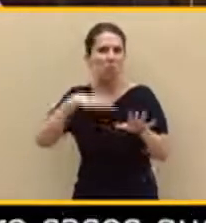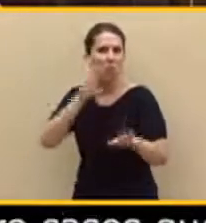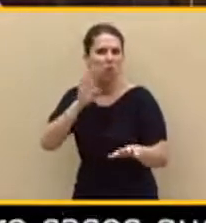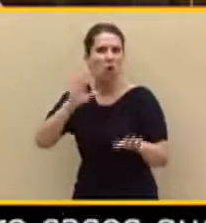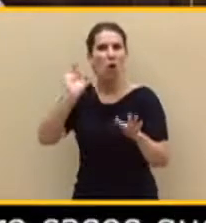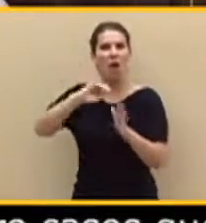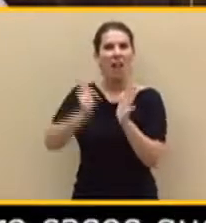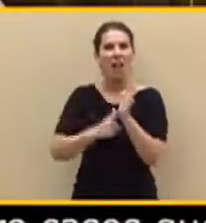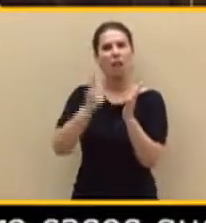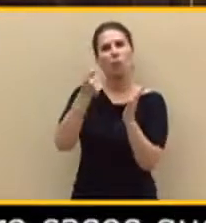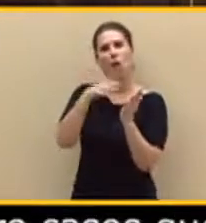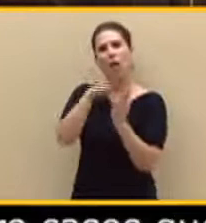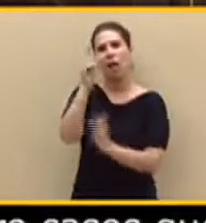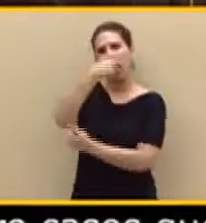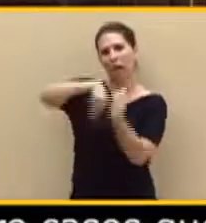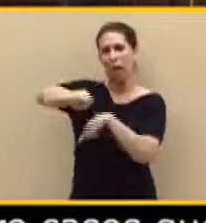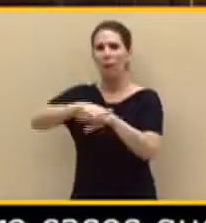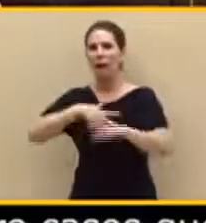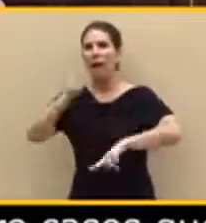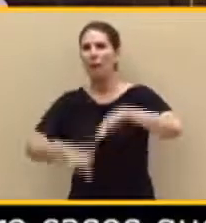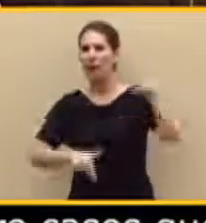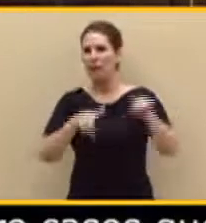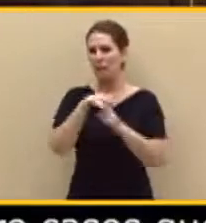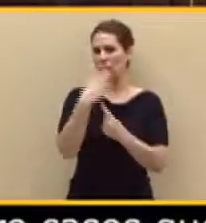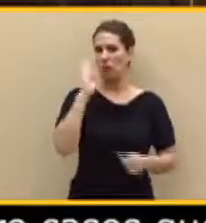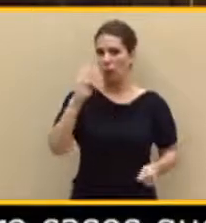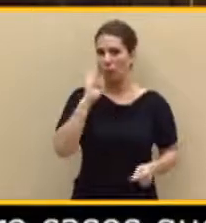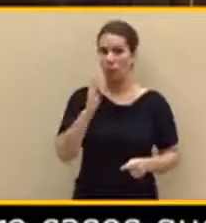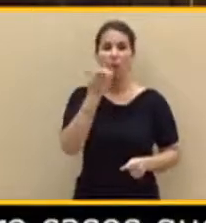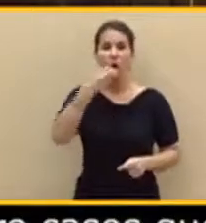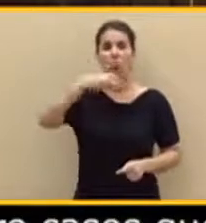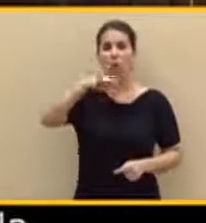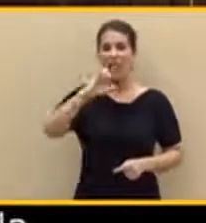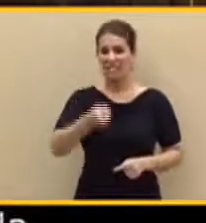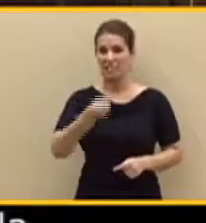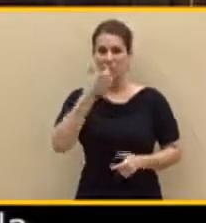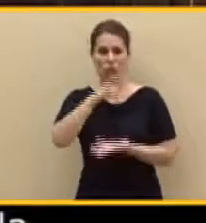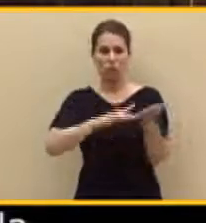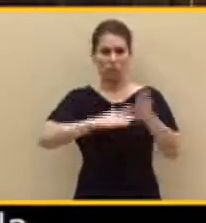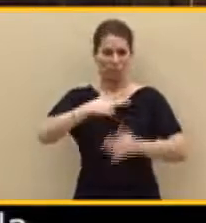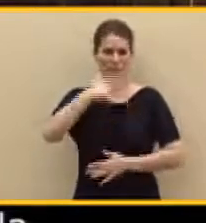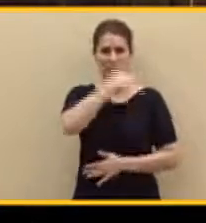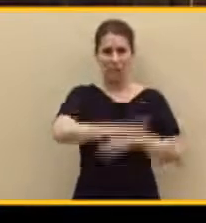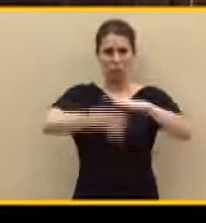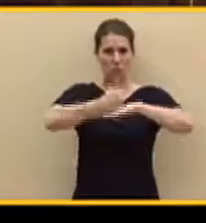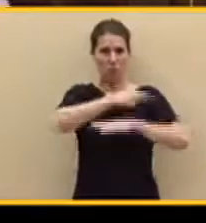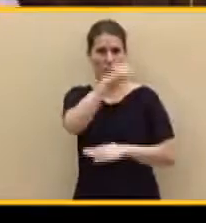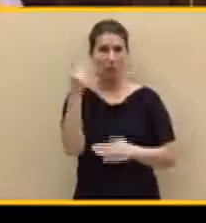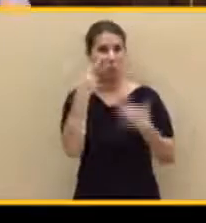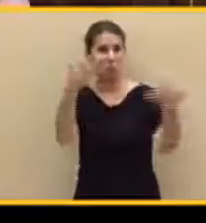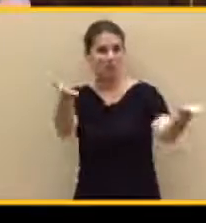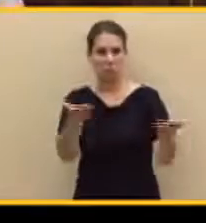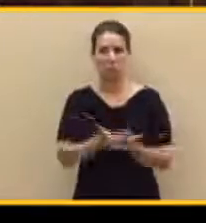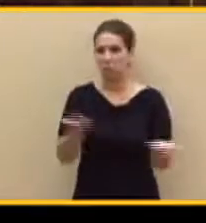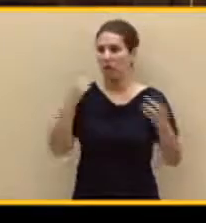la judicialización de los casos de corrupción. El señor Mois, por ejemplo, siendo fiscal superior de Madrid, pues fíjense, trató de impedir que se usaran